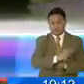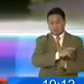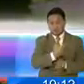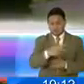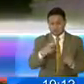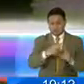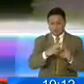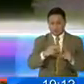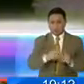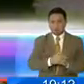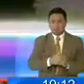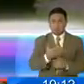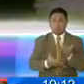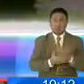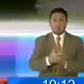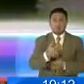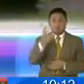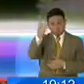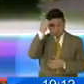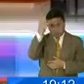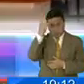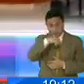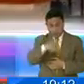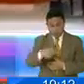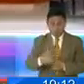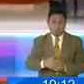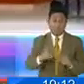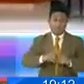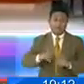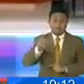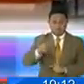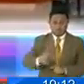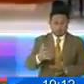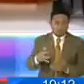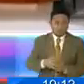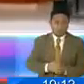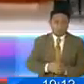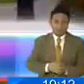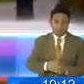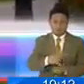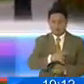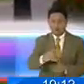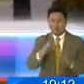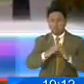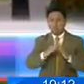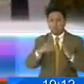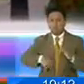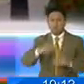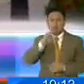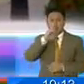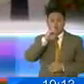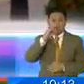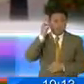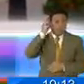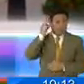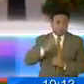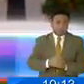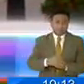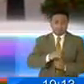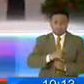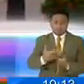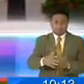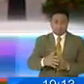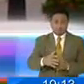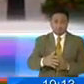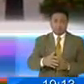conocían, aparentemente a cobrar una deuda pendiente, pero el dueño no estaba. En la vivienda solo permanecía la empleada y supuestamente se